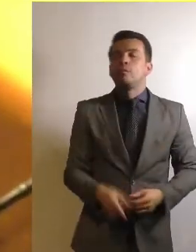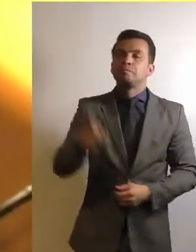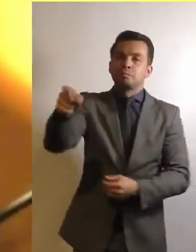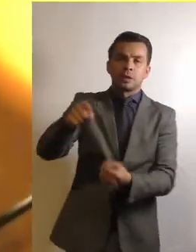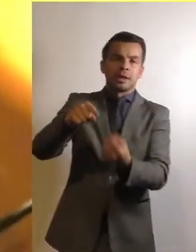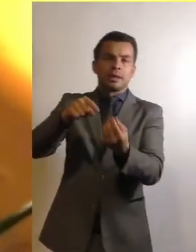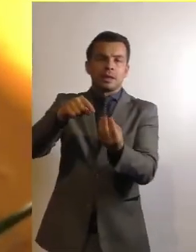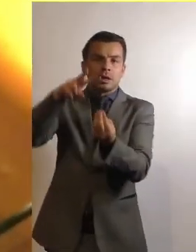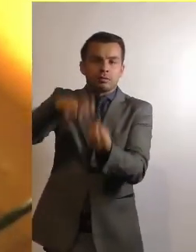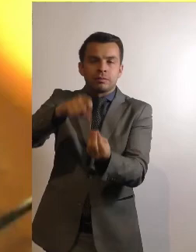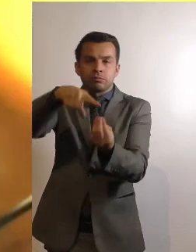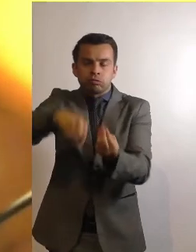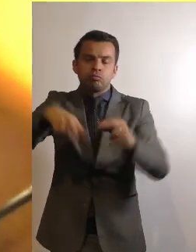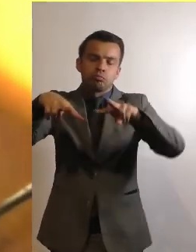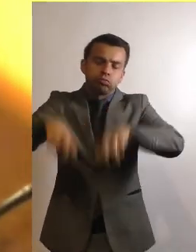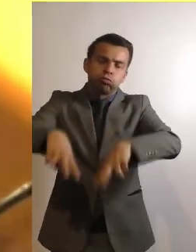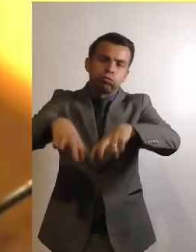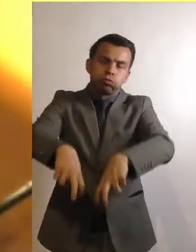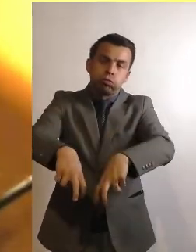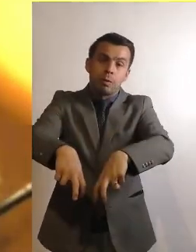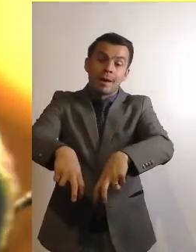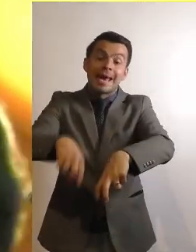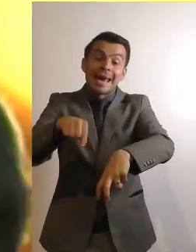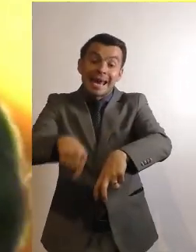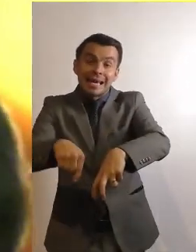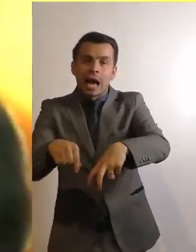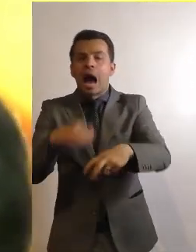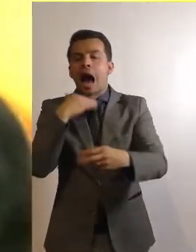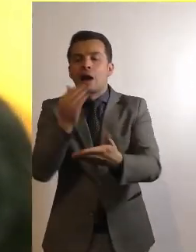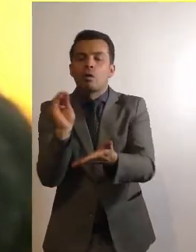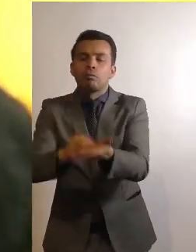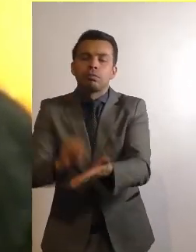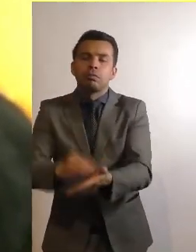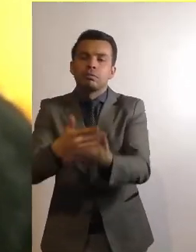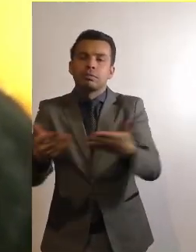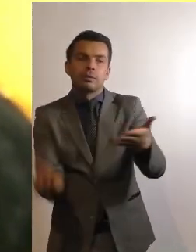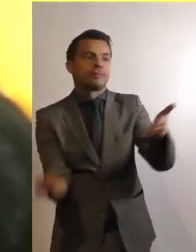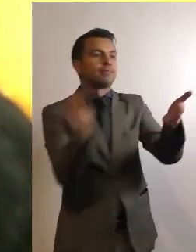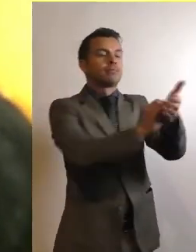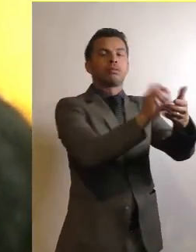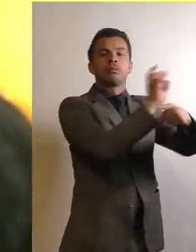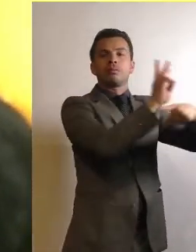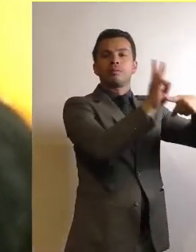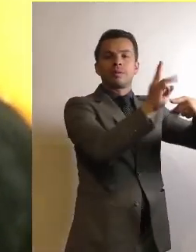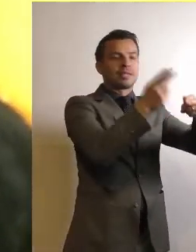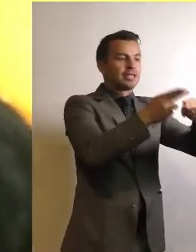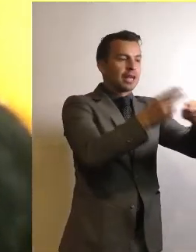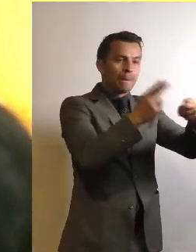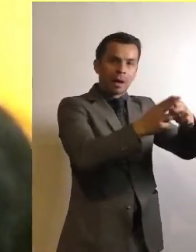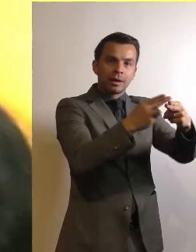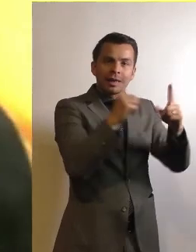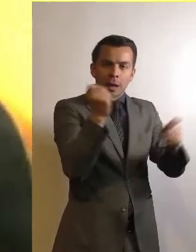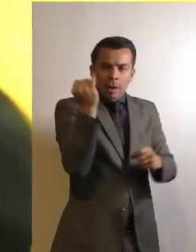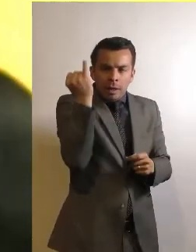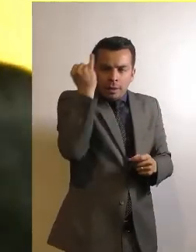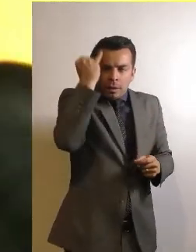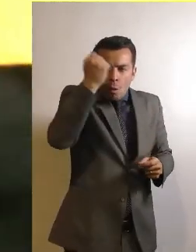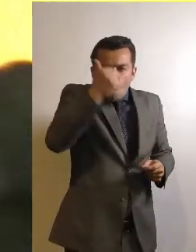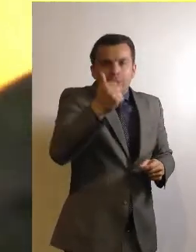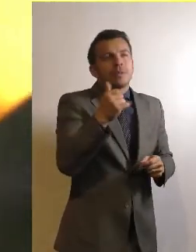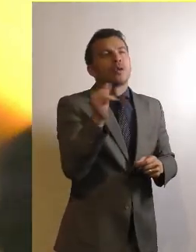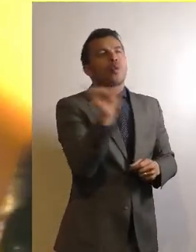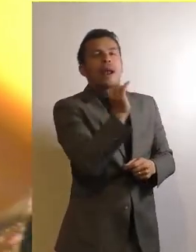nuestro micrositio web Cultivando Ideas. Es un micrositio que tenemos online en nuestra página web institucional. Y adicionalmente,